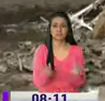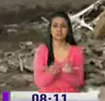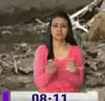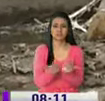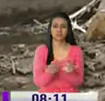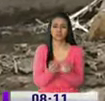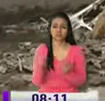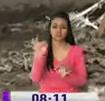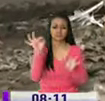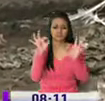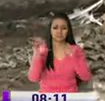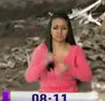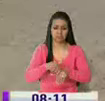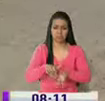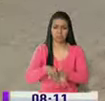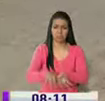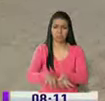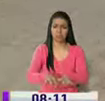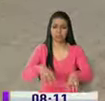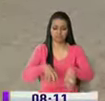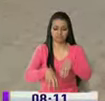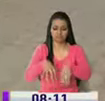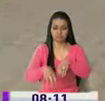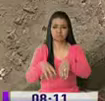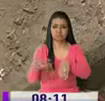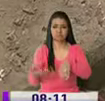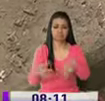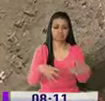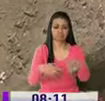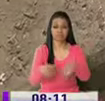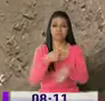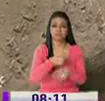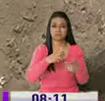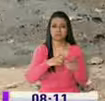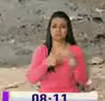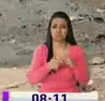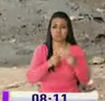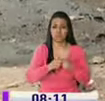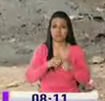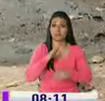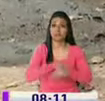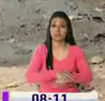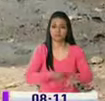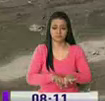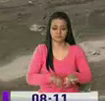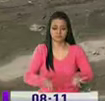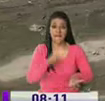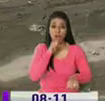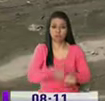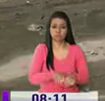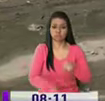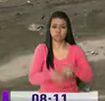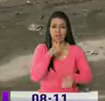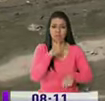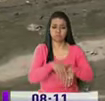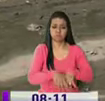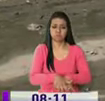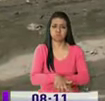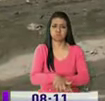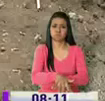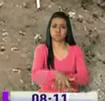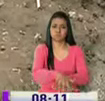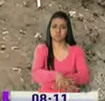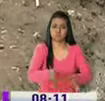mosquitos, lodo y el daño paulatino de los adoquines son parte de los problemas ocasionados por esta fuga de agua ubicada en la calle A, que se